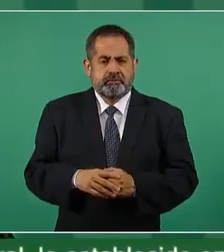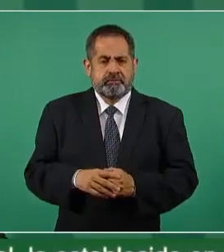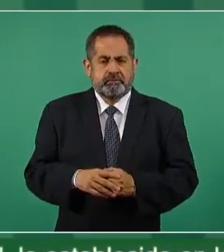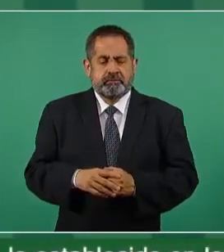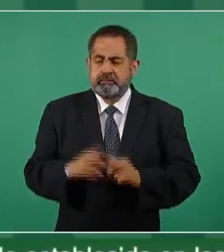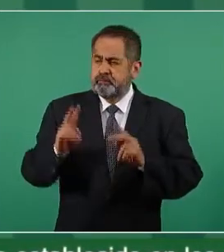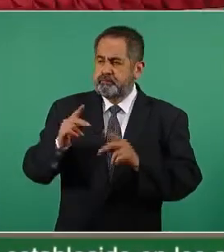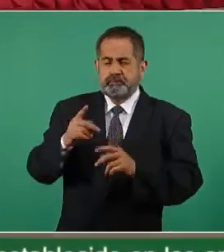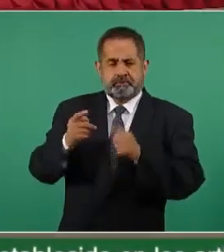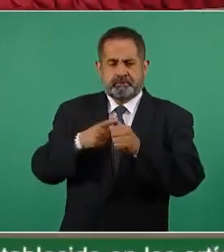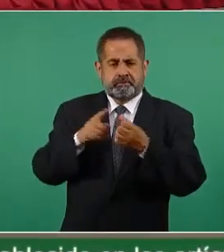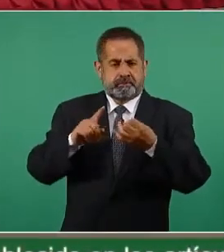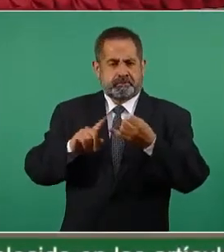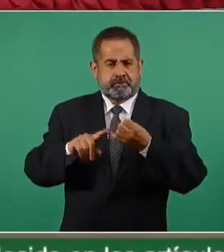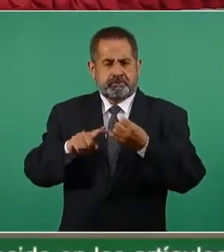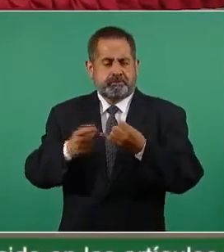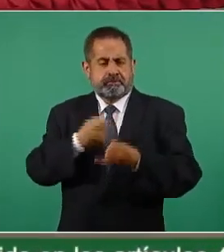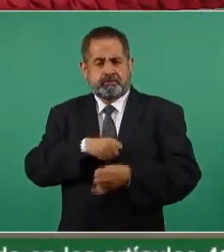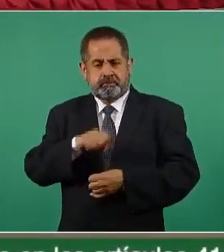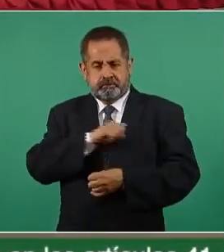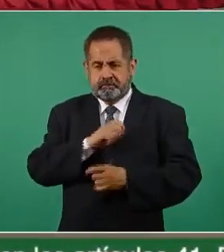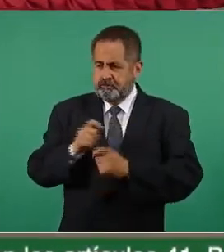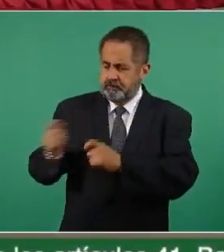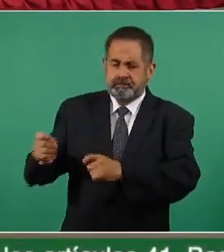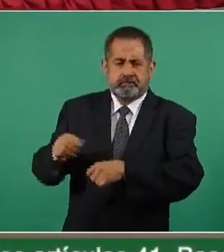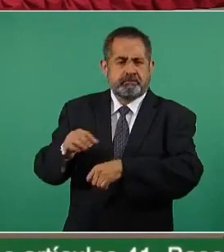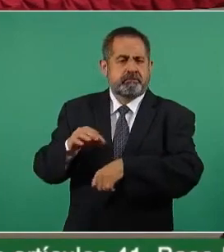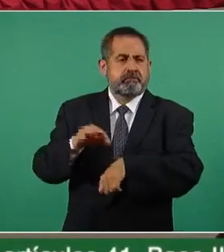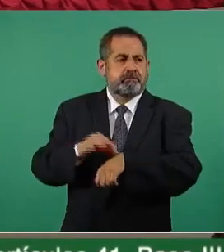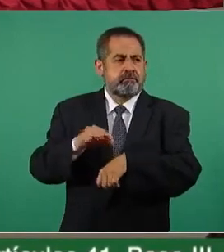salud, con doctor Alcocer.